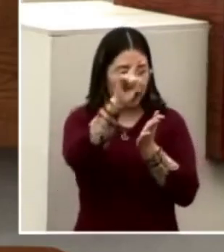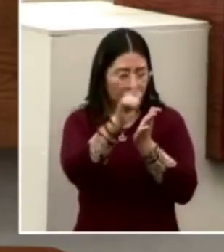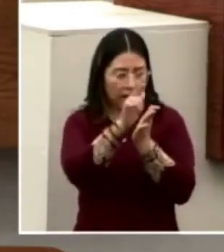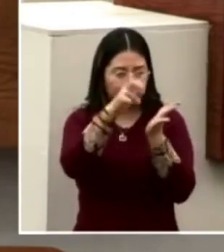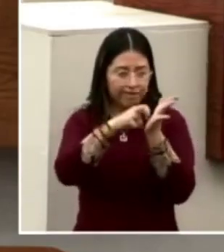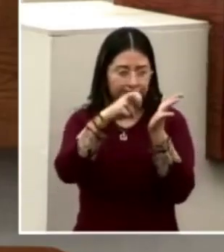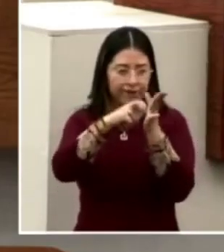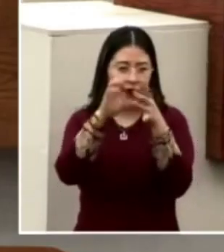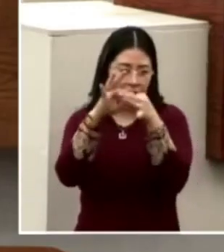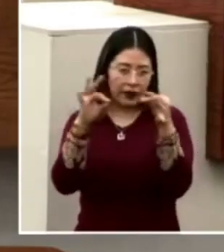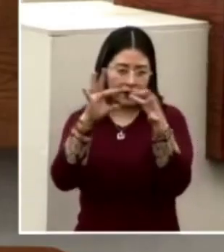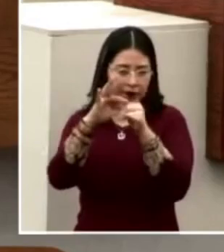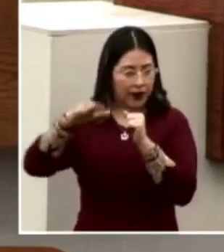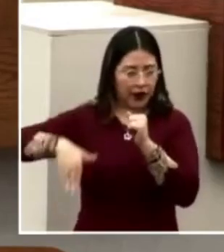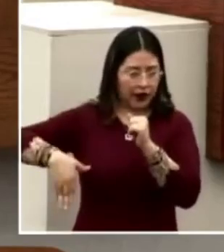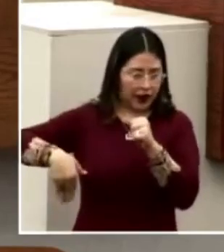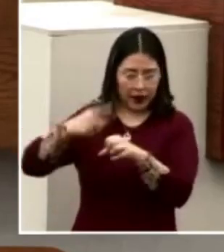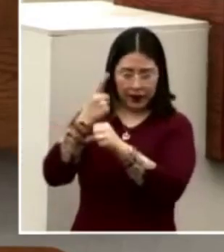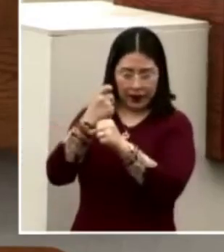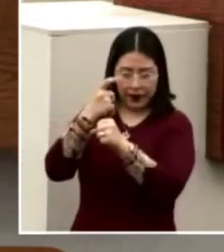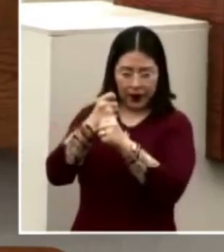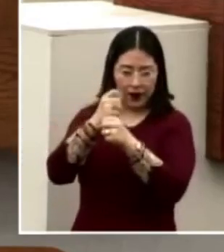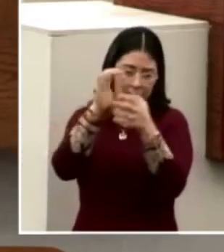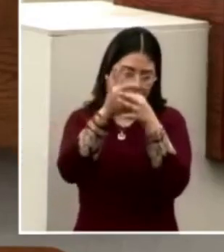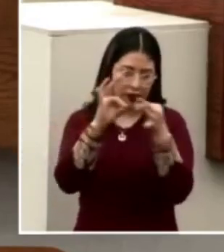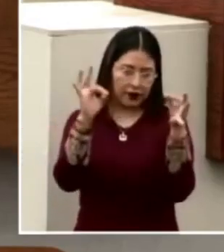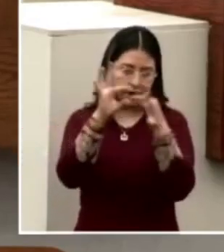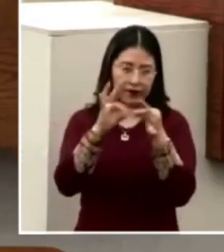les había citado al inicio,